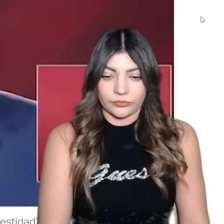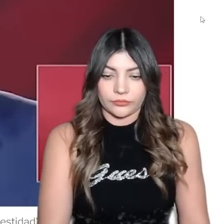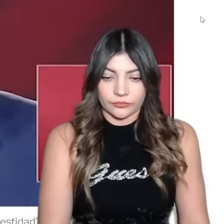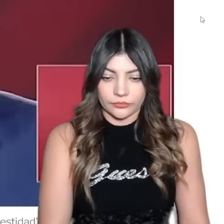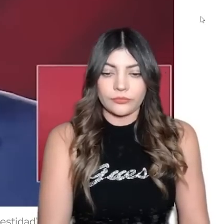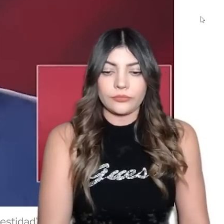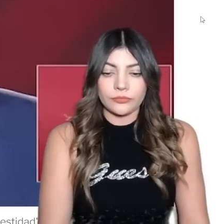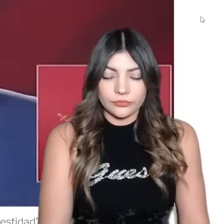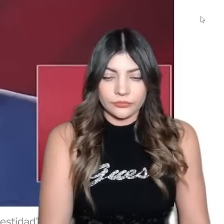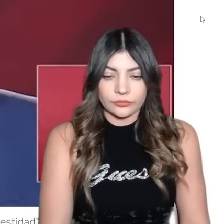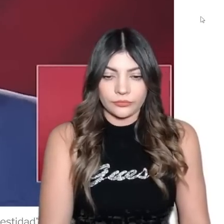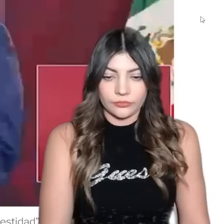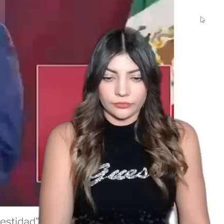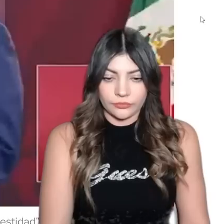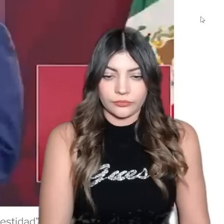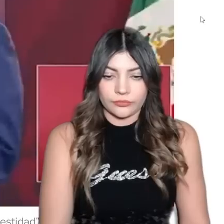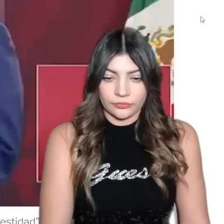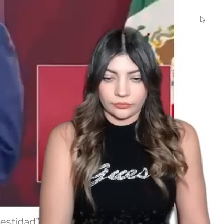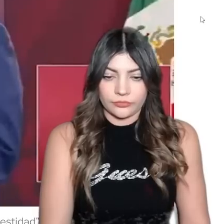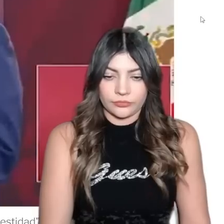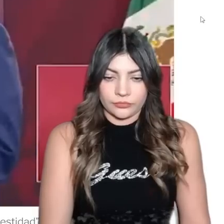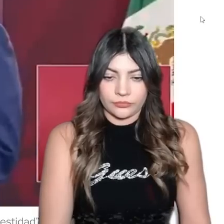posible hacerlo.